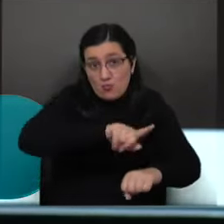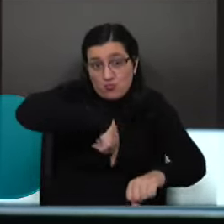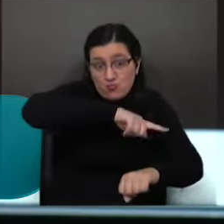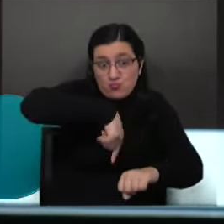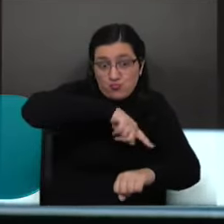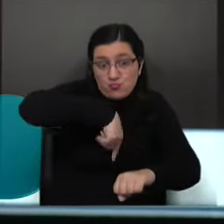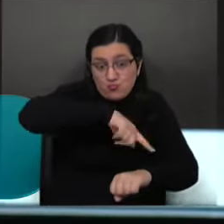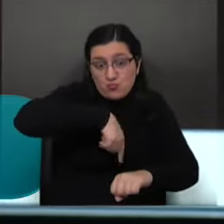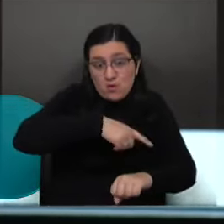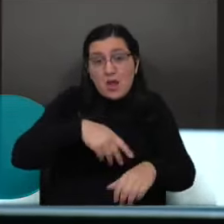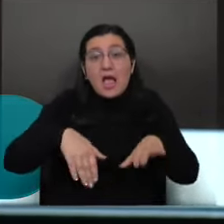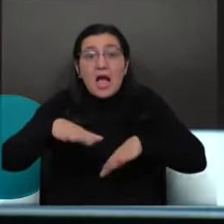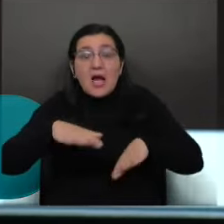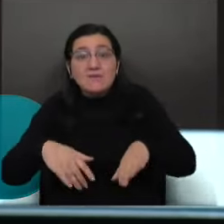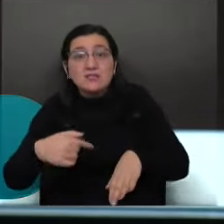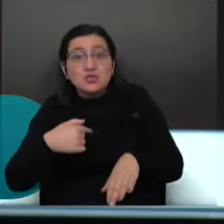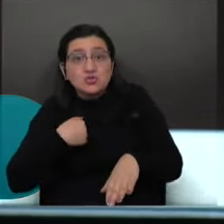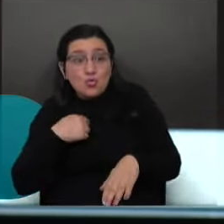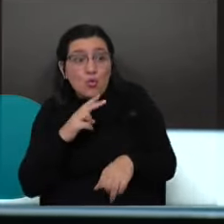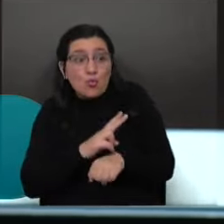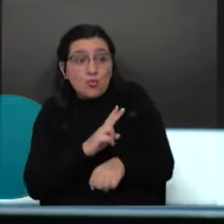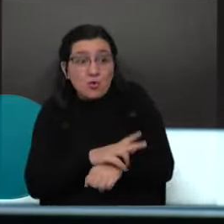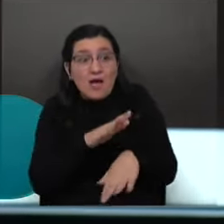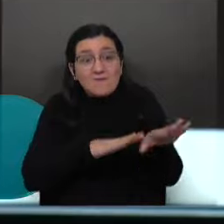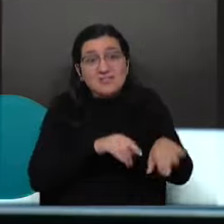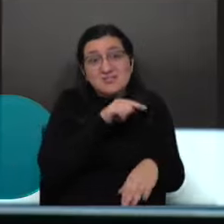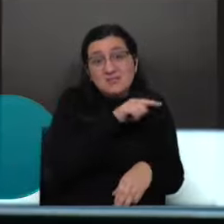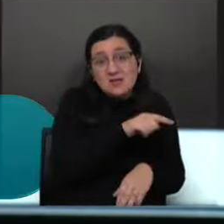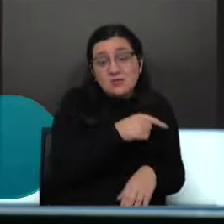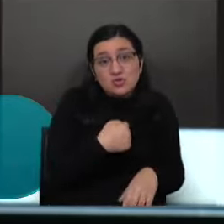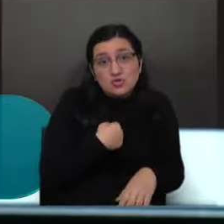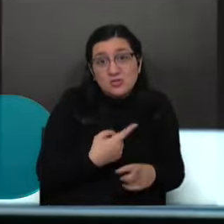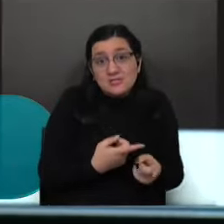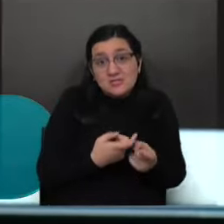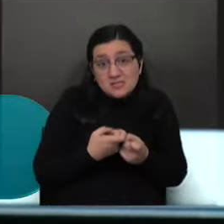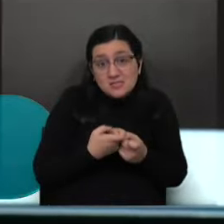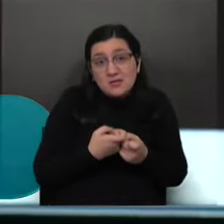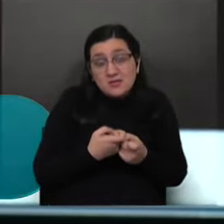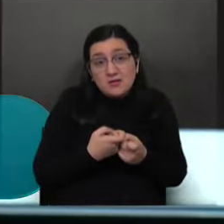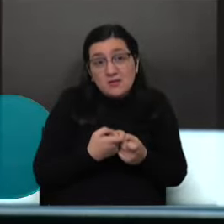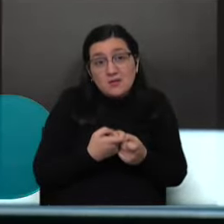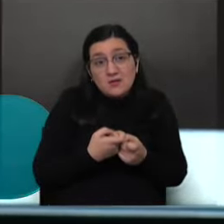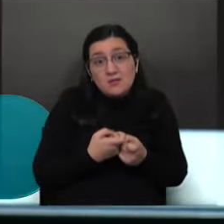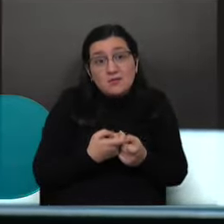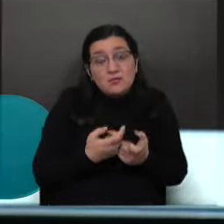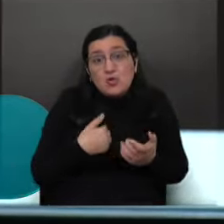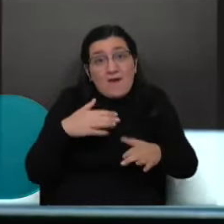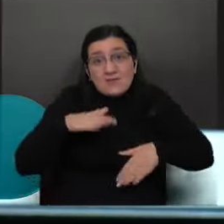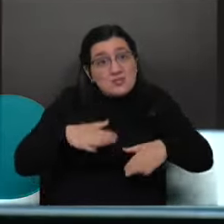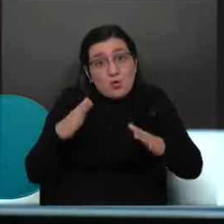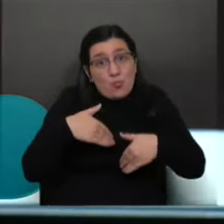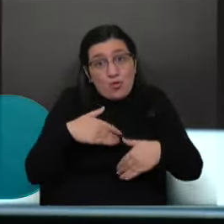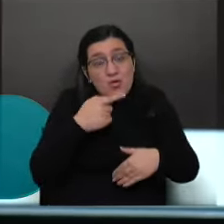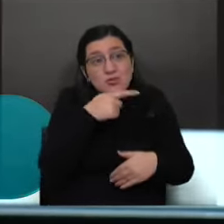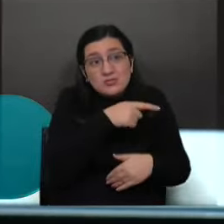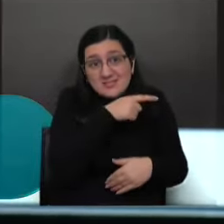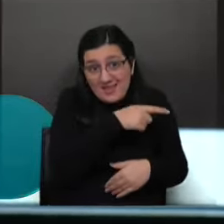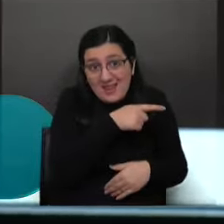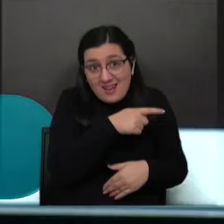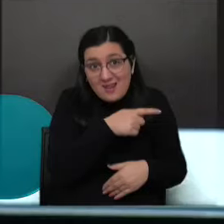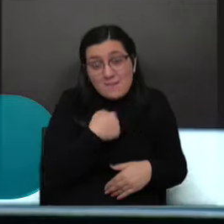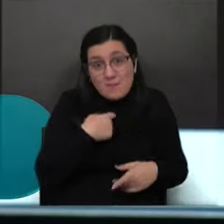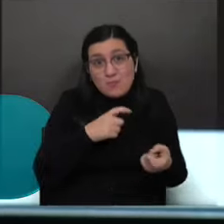veces de que sea yo quien sostiene si yo cuando lo necesito no sostuviera él como sostiene todo este clan familiar que